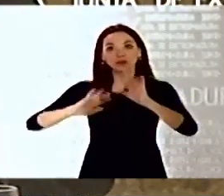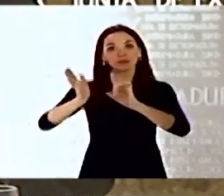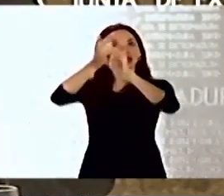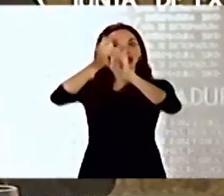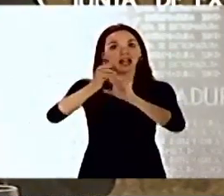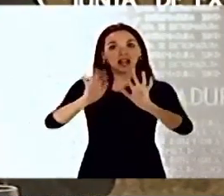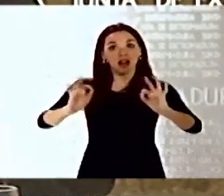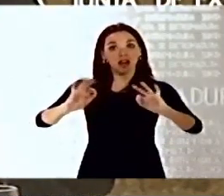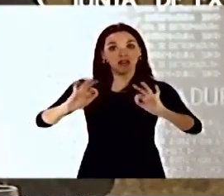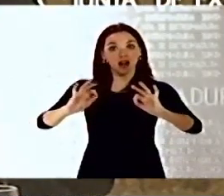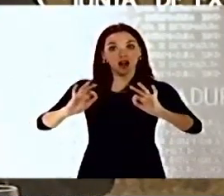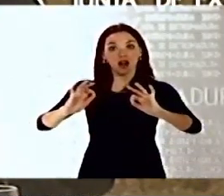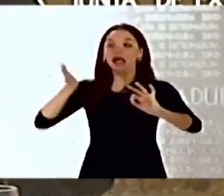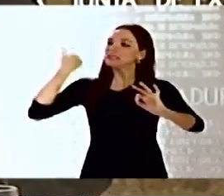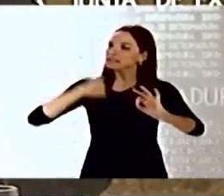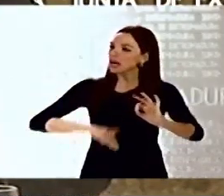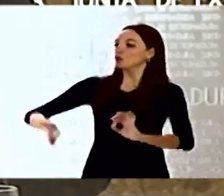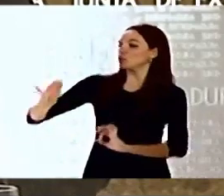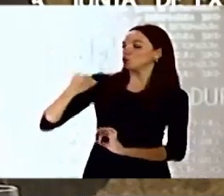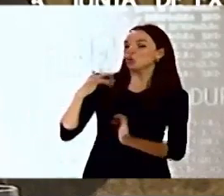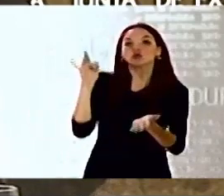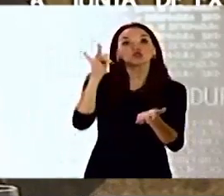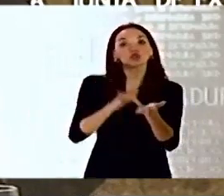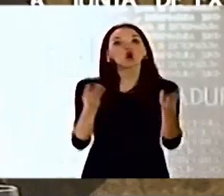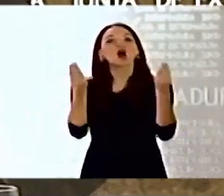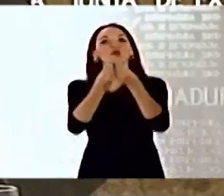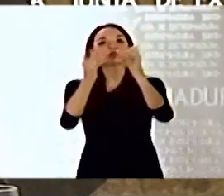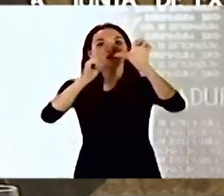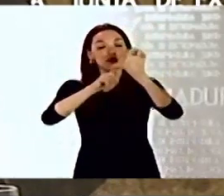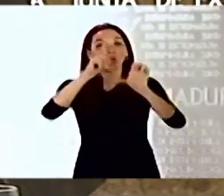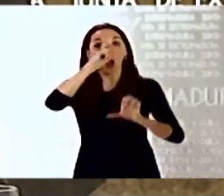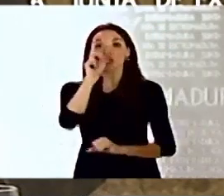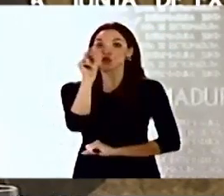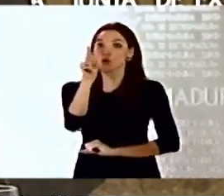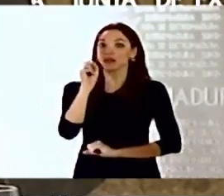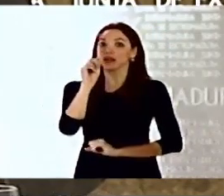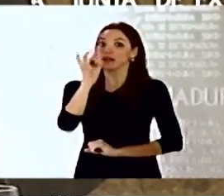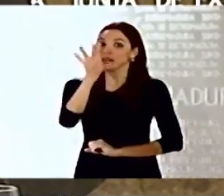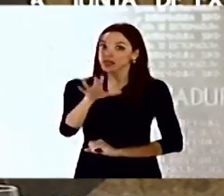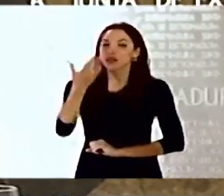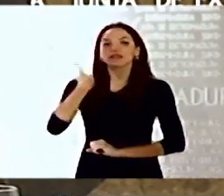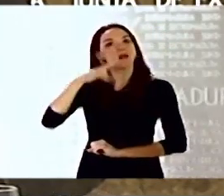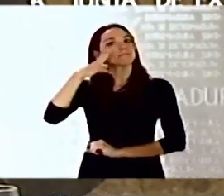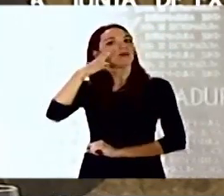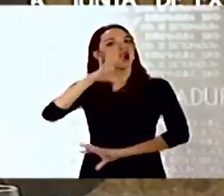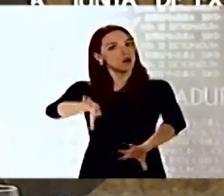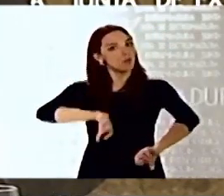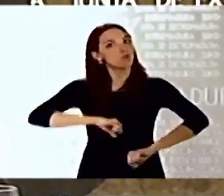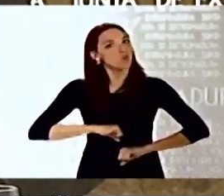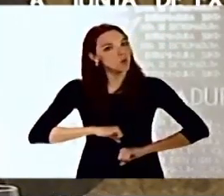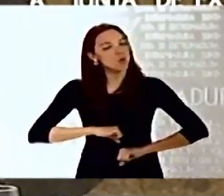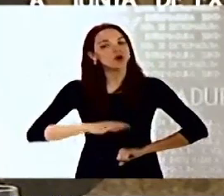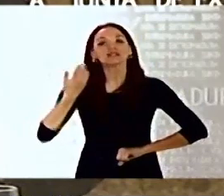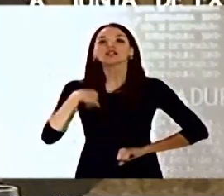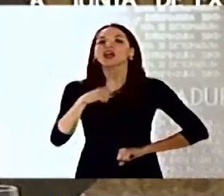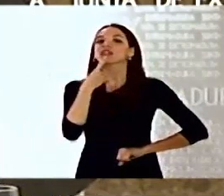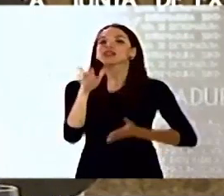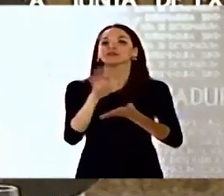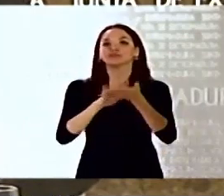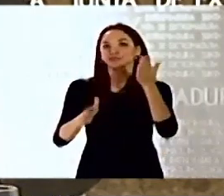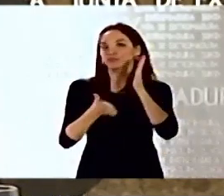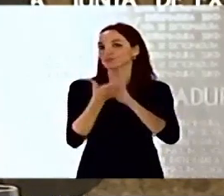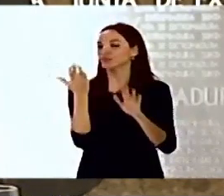Guillermo Fernández Vara entra en la Junta de Extremadura en el año 2015, enterramos dimes, diretes y,